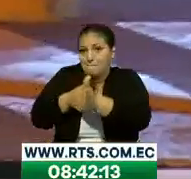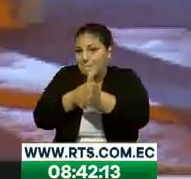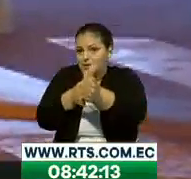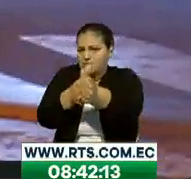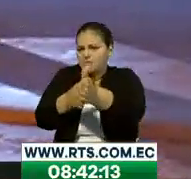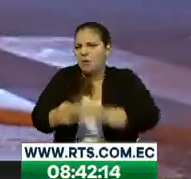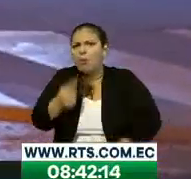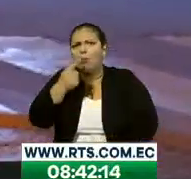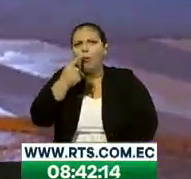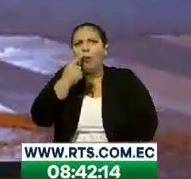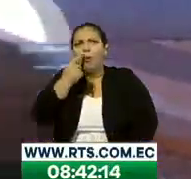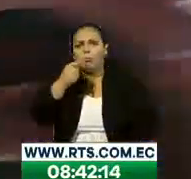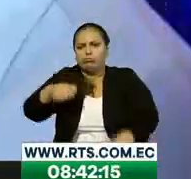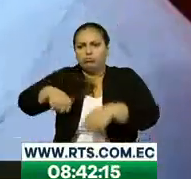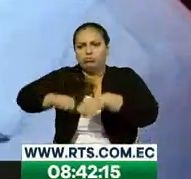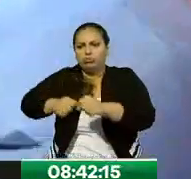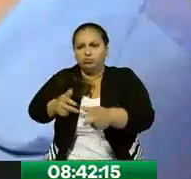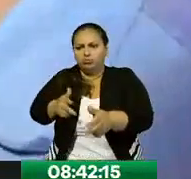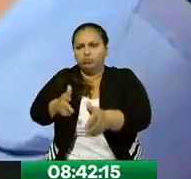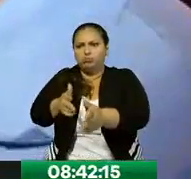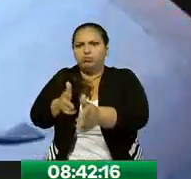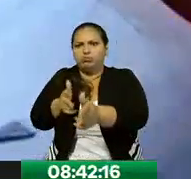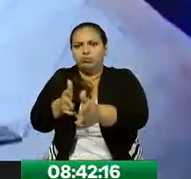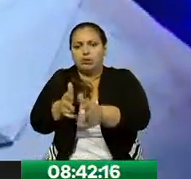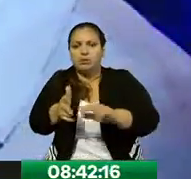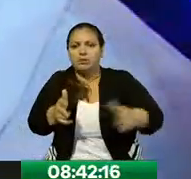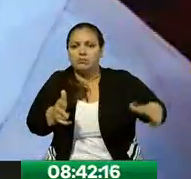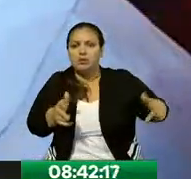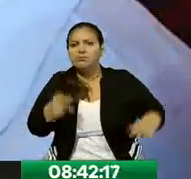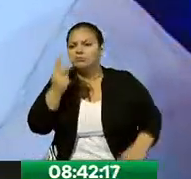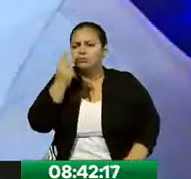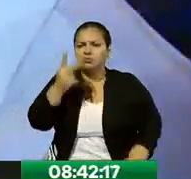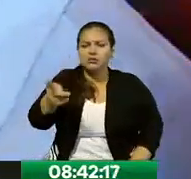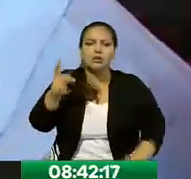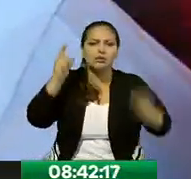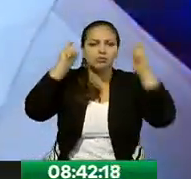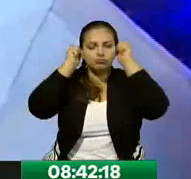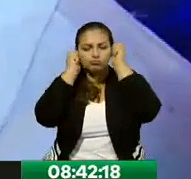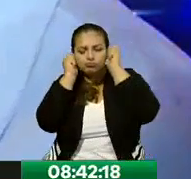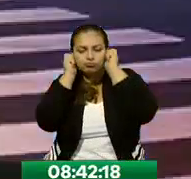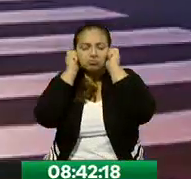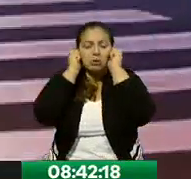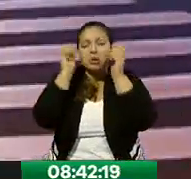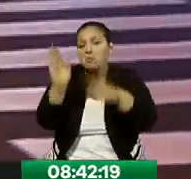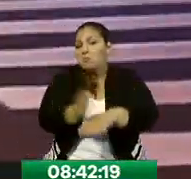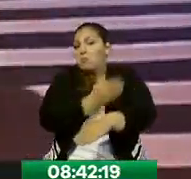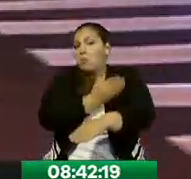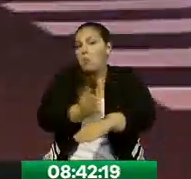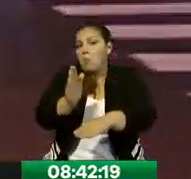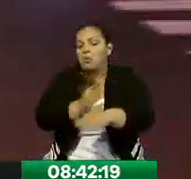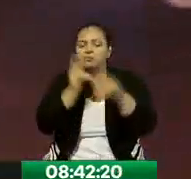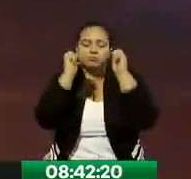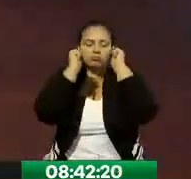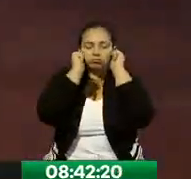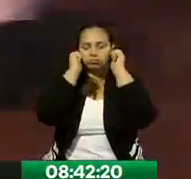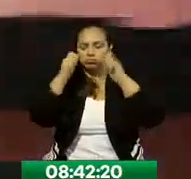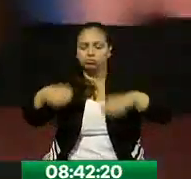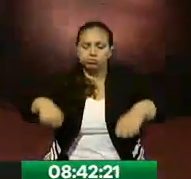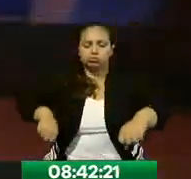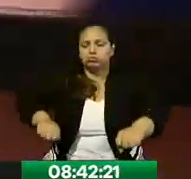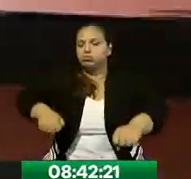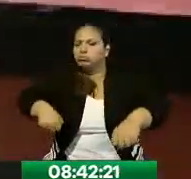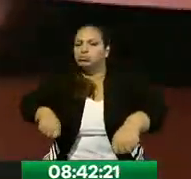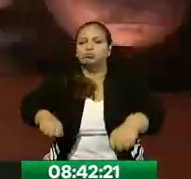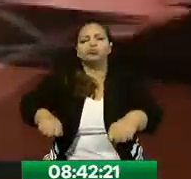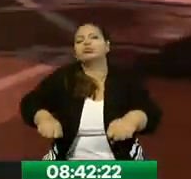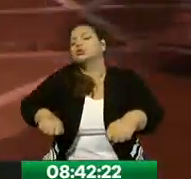ese lo ve con audífonos ahí parece que viene escuchando música y hace desgraciadamente el hecho se produjo en la intersección de las